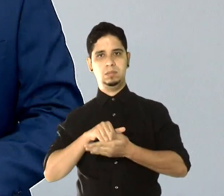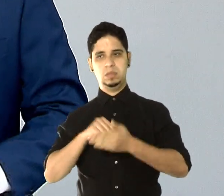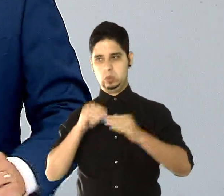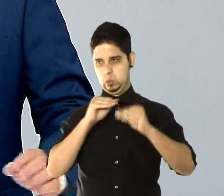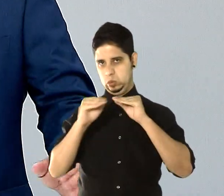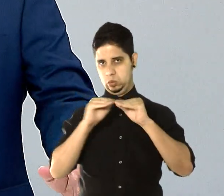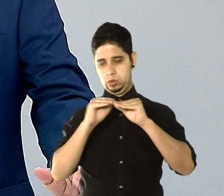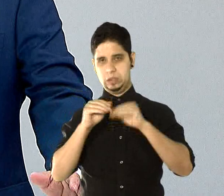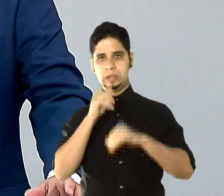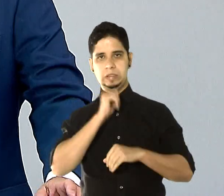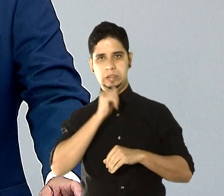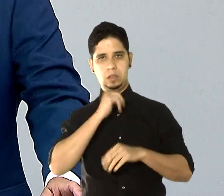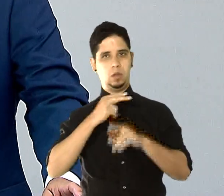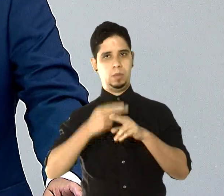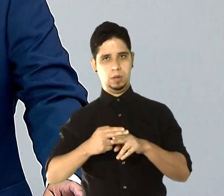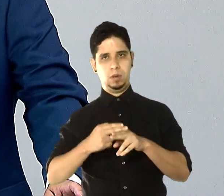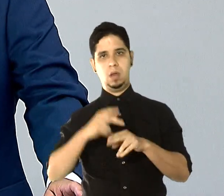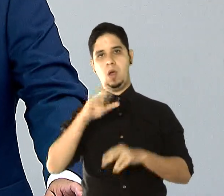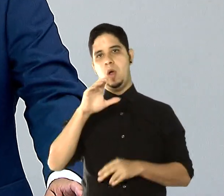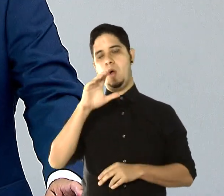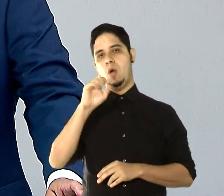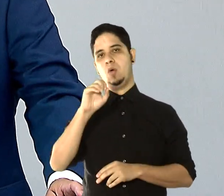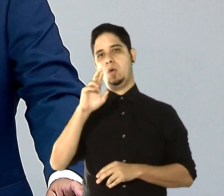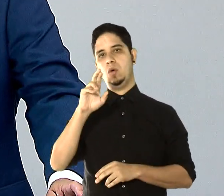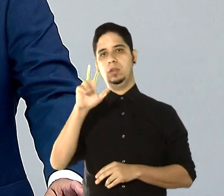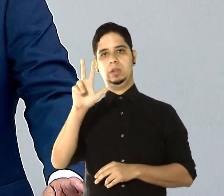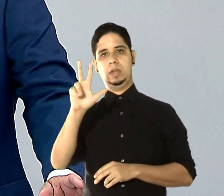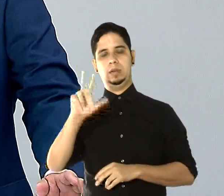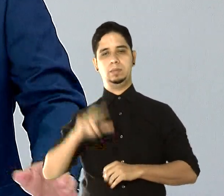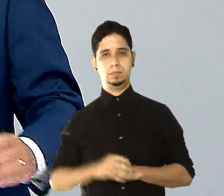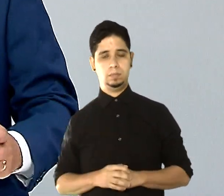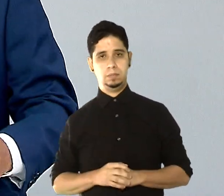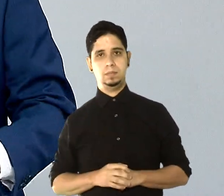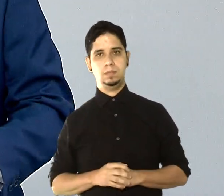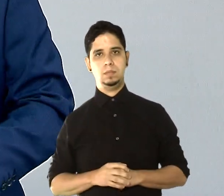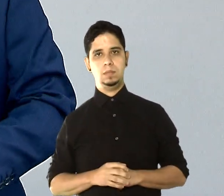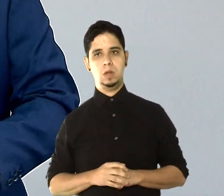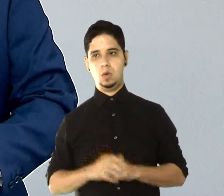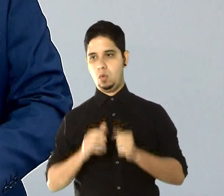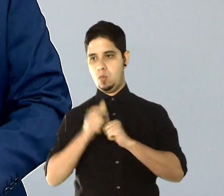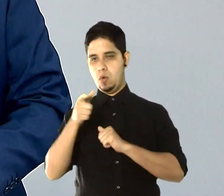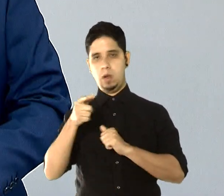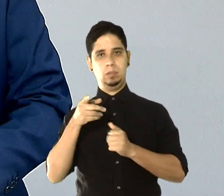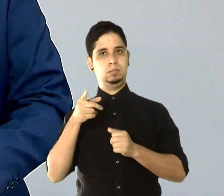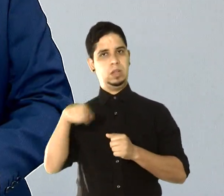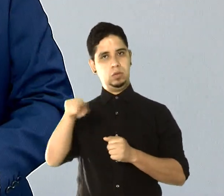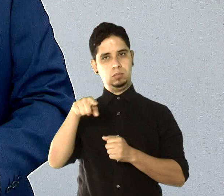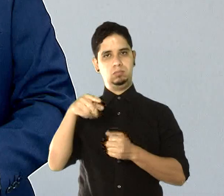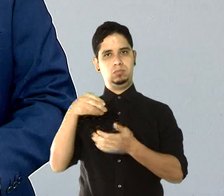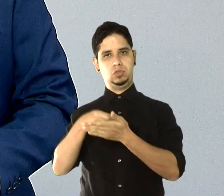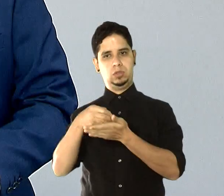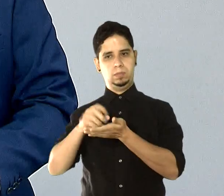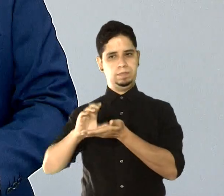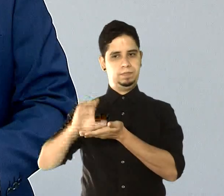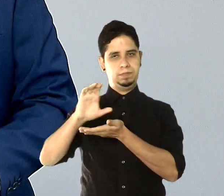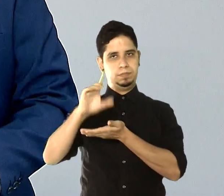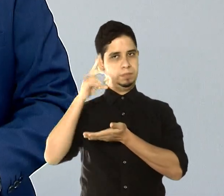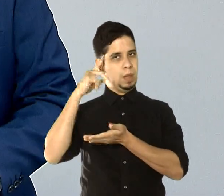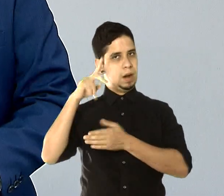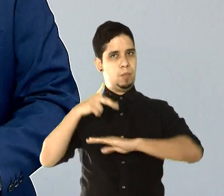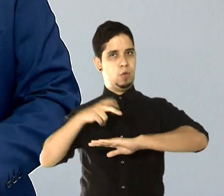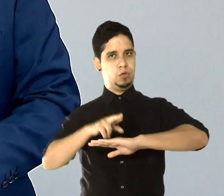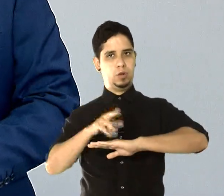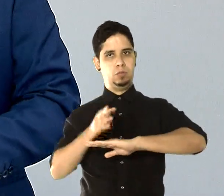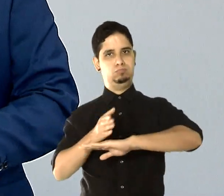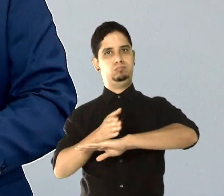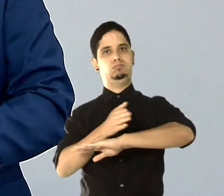Resiliencia, mejor conocida como COR3, en su proceso de desembolso de fondos federales para la reconstrucción de Puerto Rico.